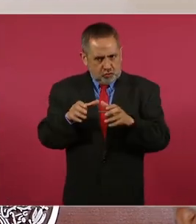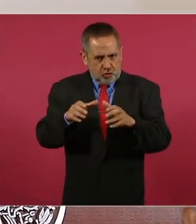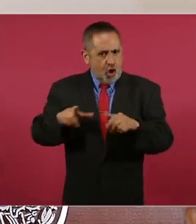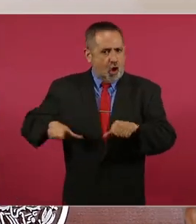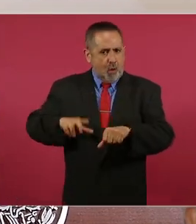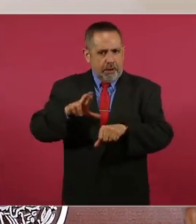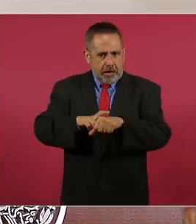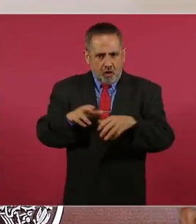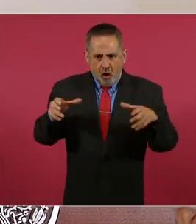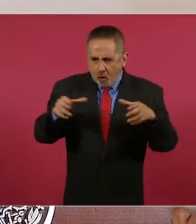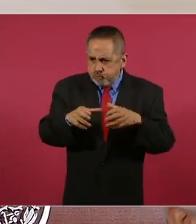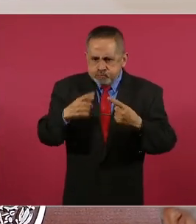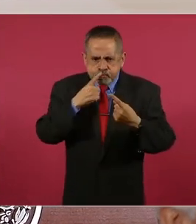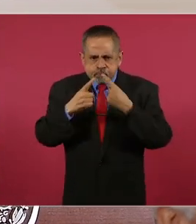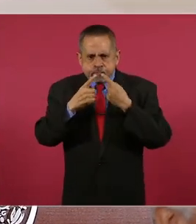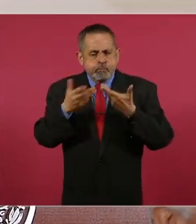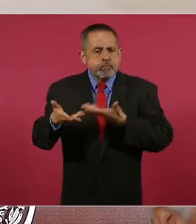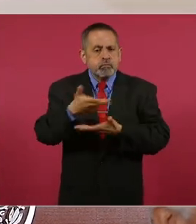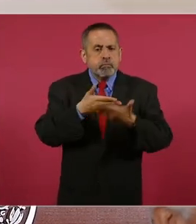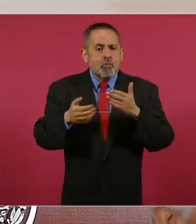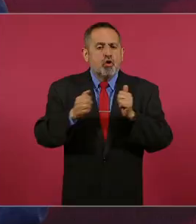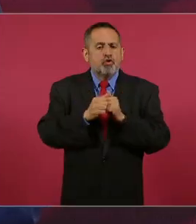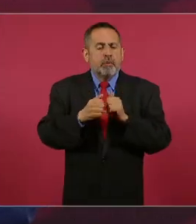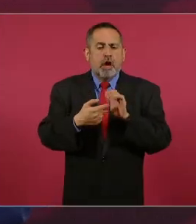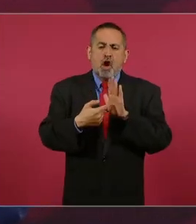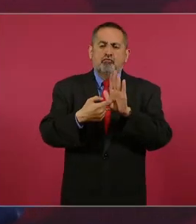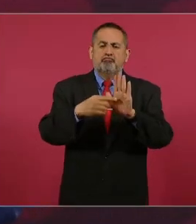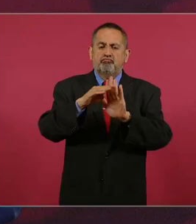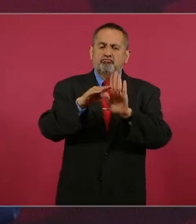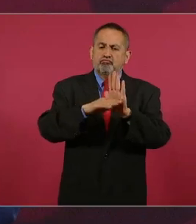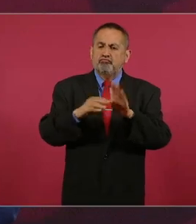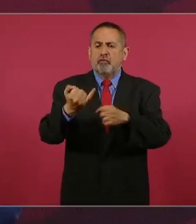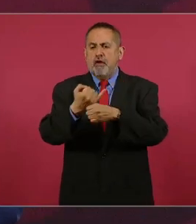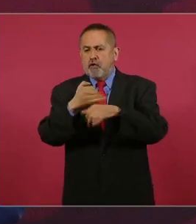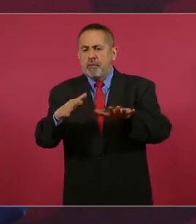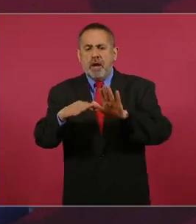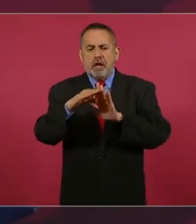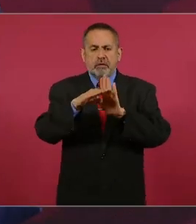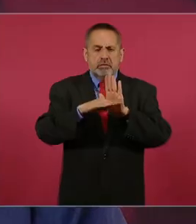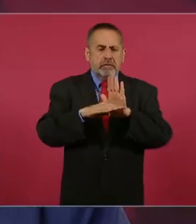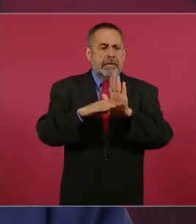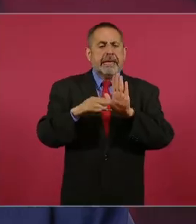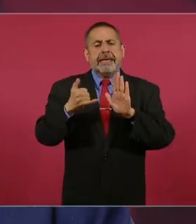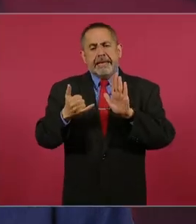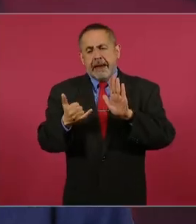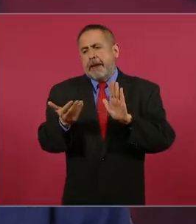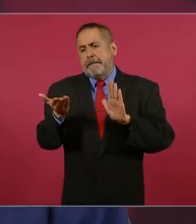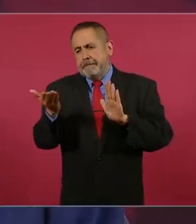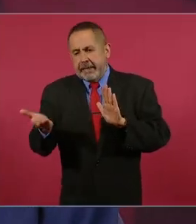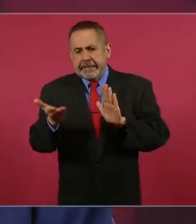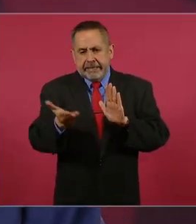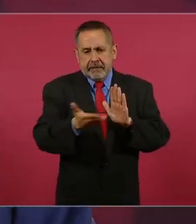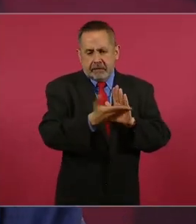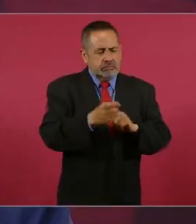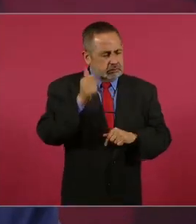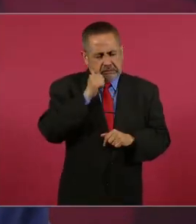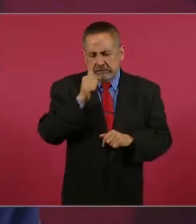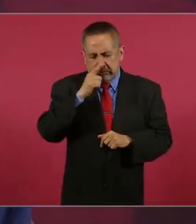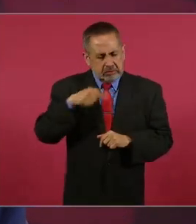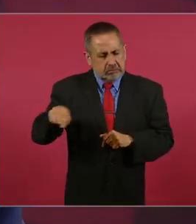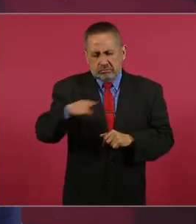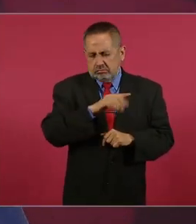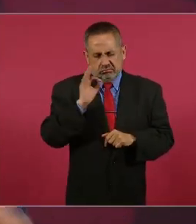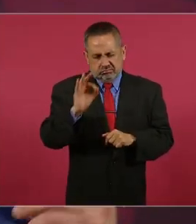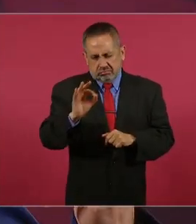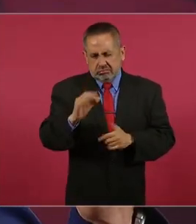a hablarles, a exponerles, a informarles y a pedirles que, como siempre, nos